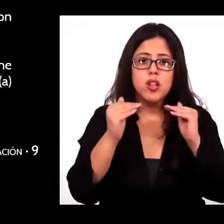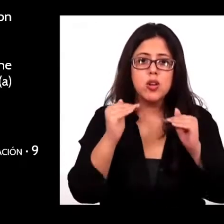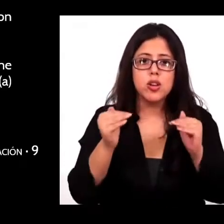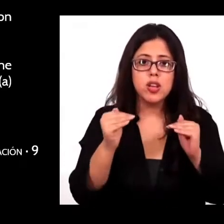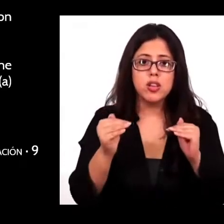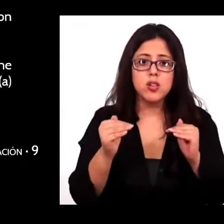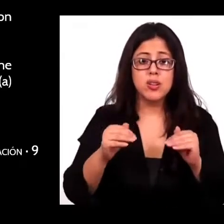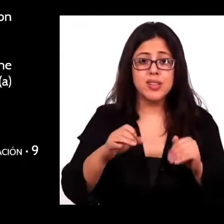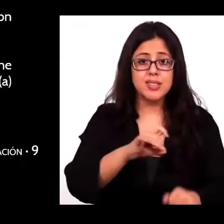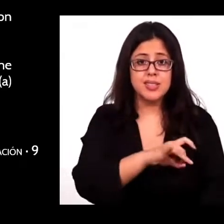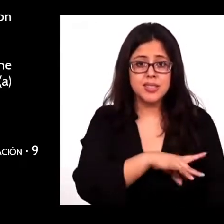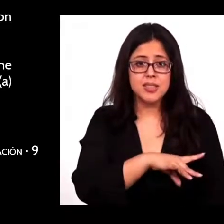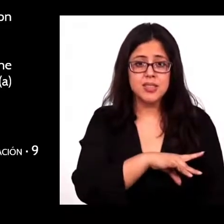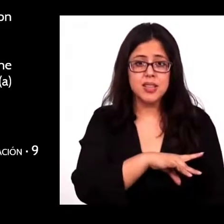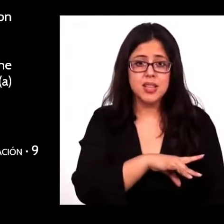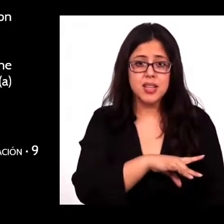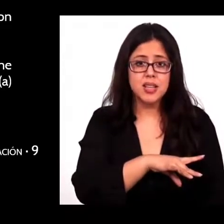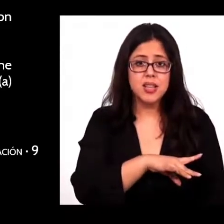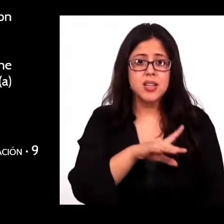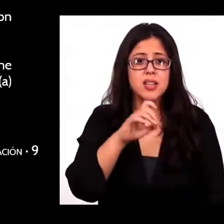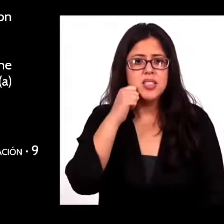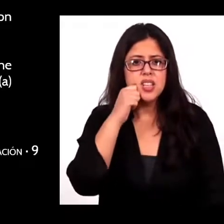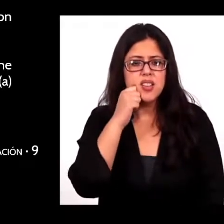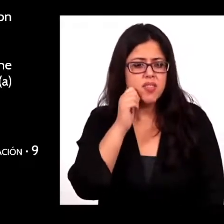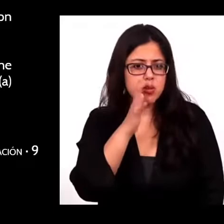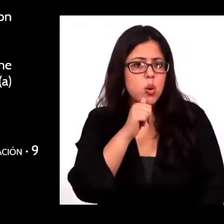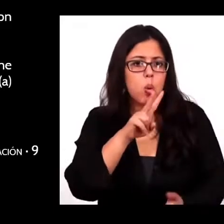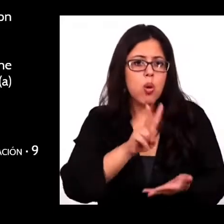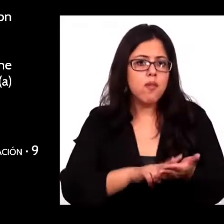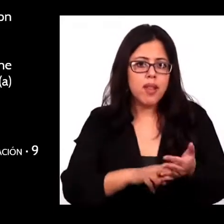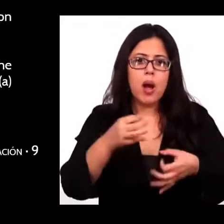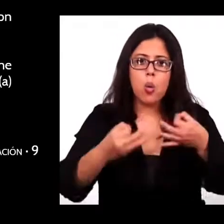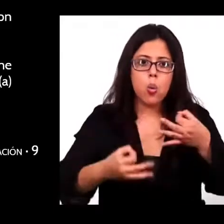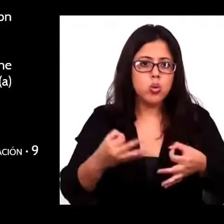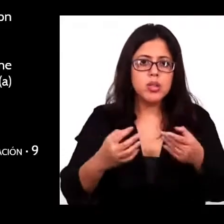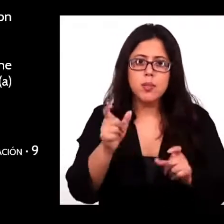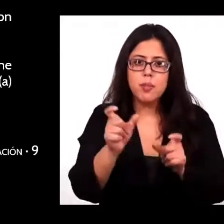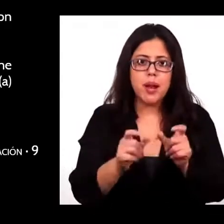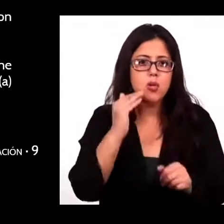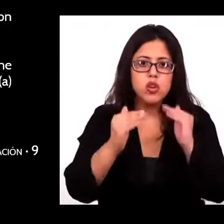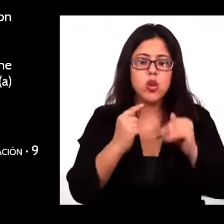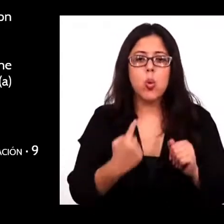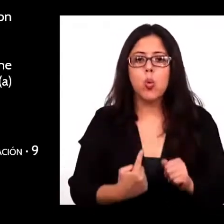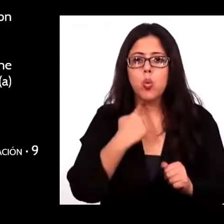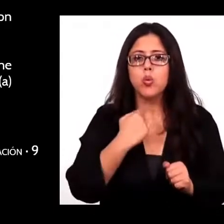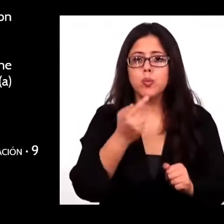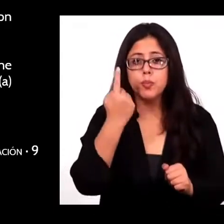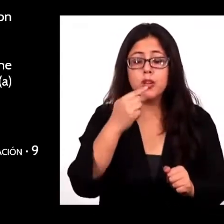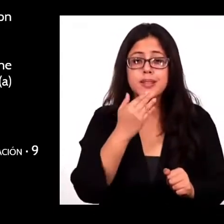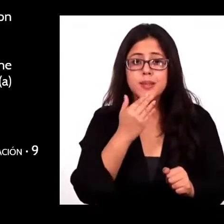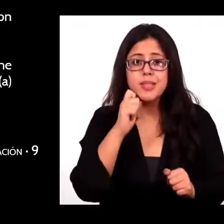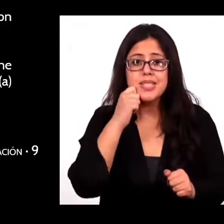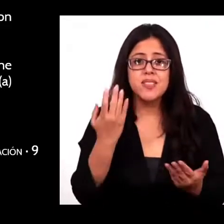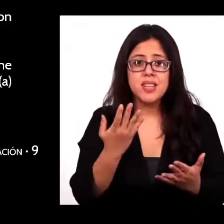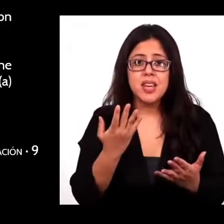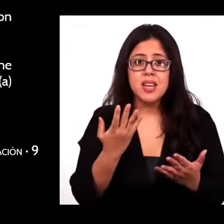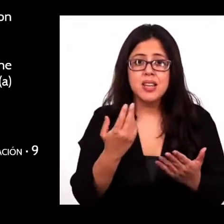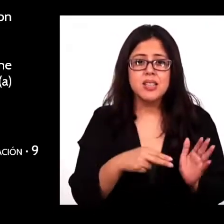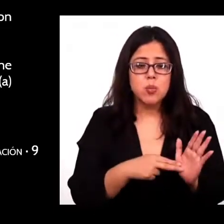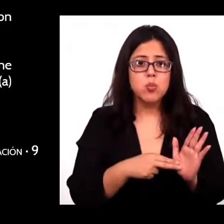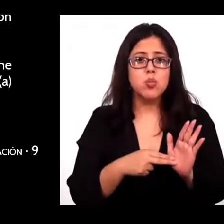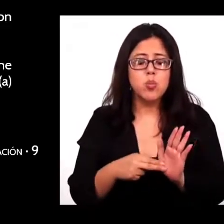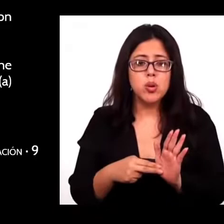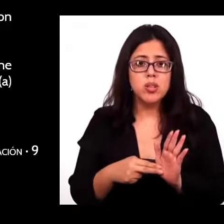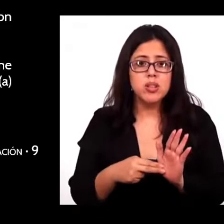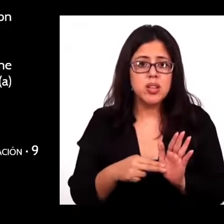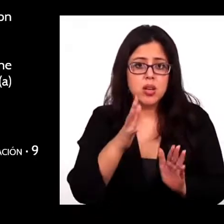en Chile no solo no ha encontrado verdad ni justicia para las víctimas, sino que lo que ha encontrado es manifiesta